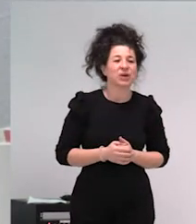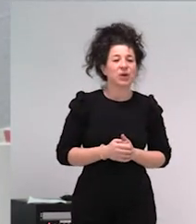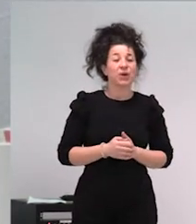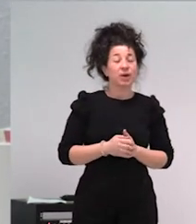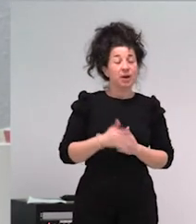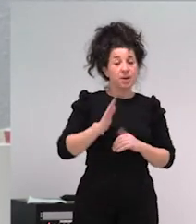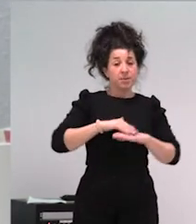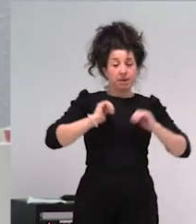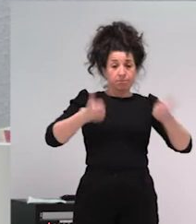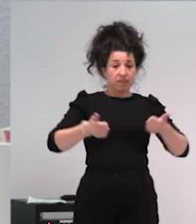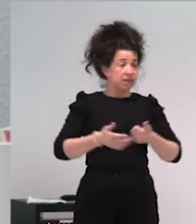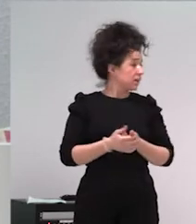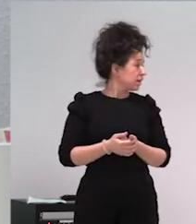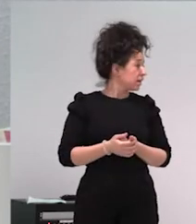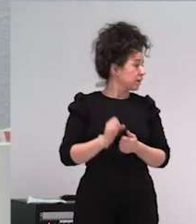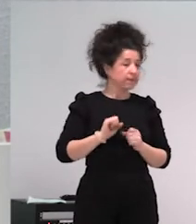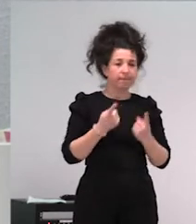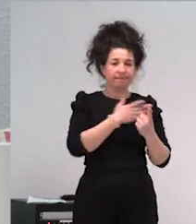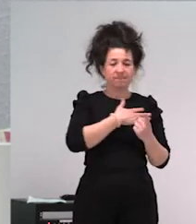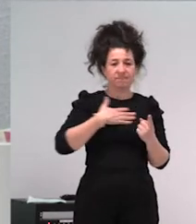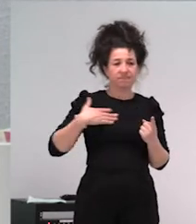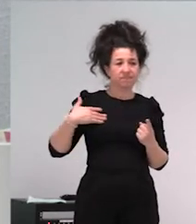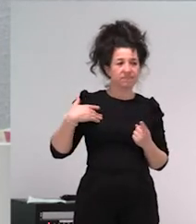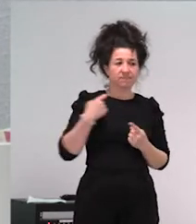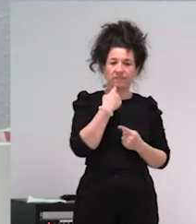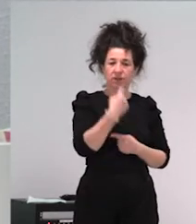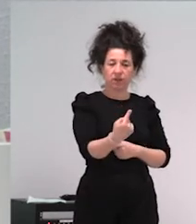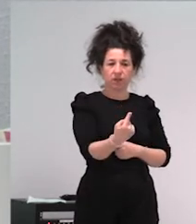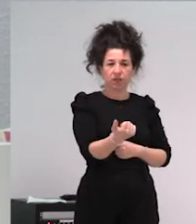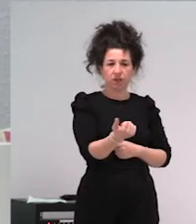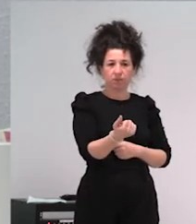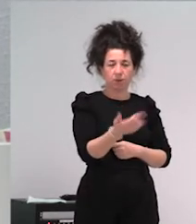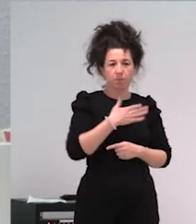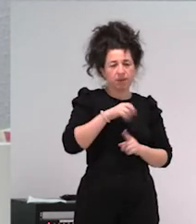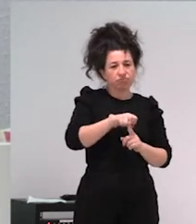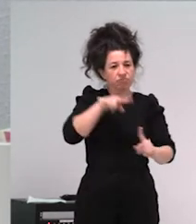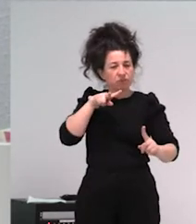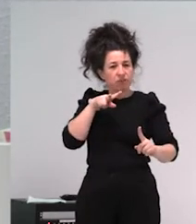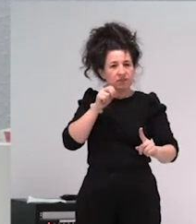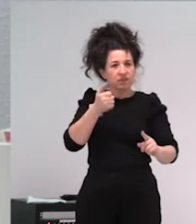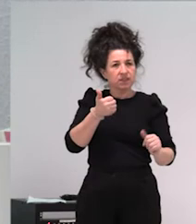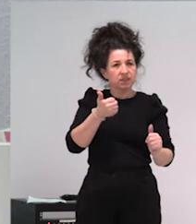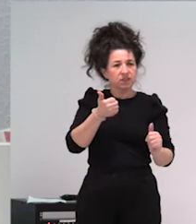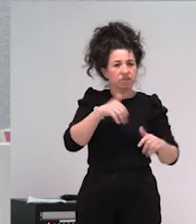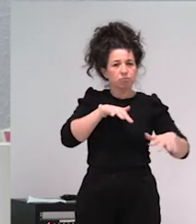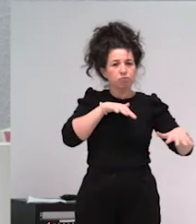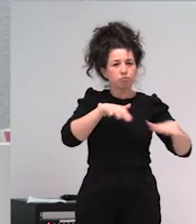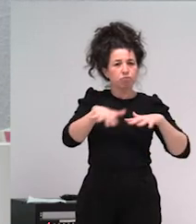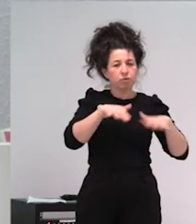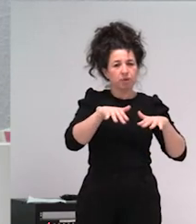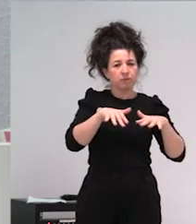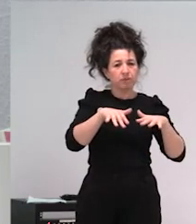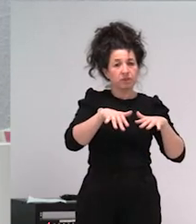Como para empezar, primero quiero decir que sobre todo mi mirada se basa mucho en cuál ha sido la experiencia del movimiento Fridays for